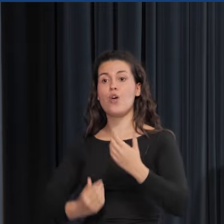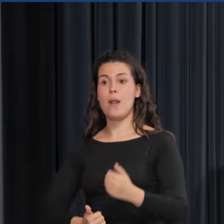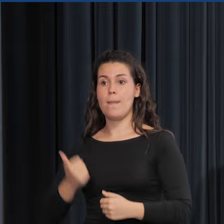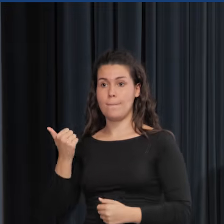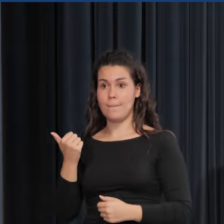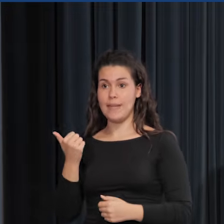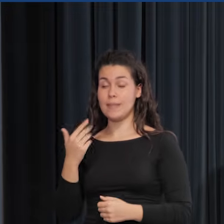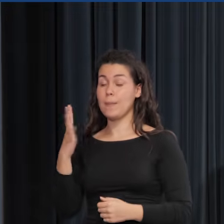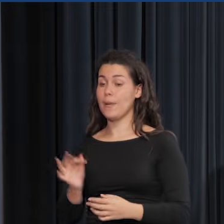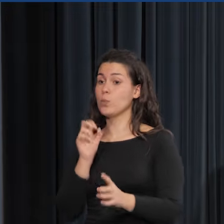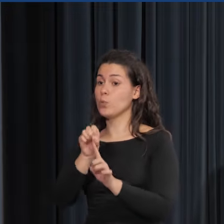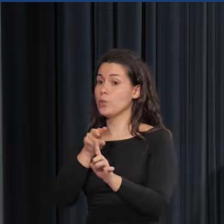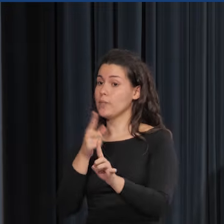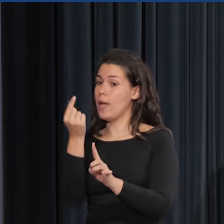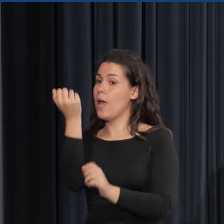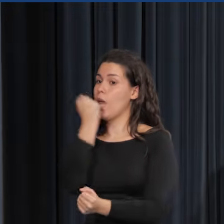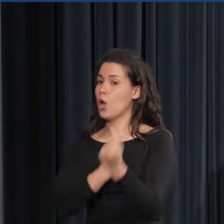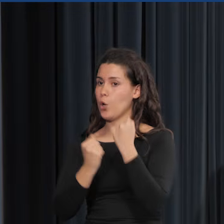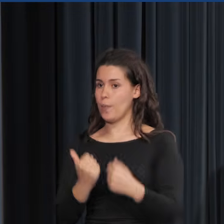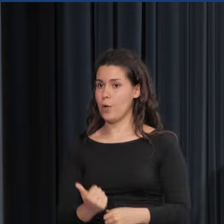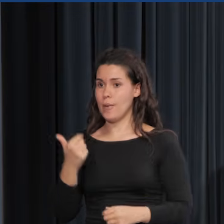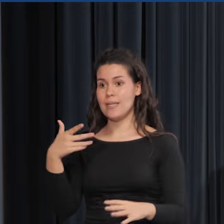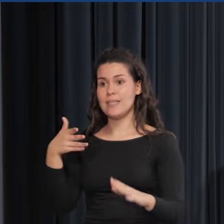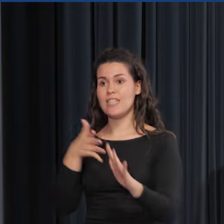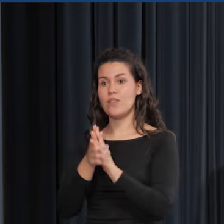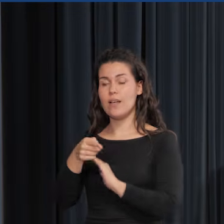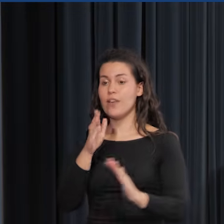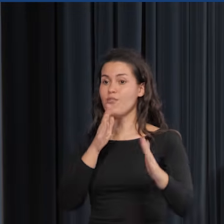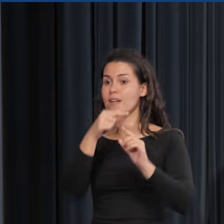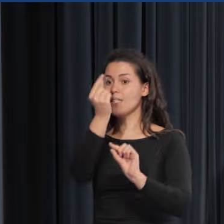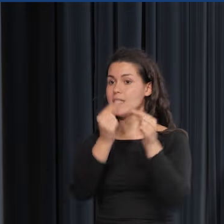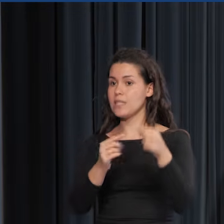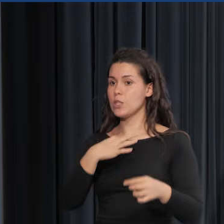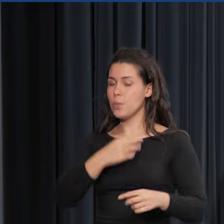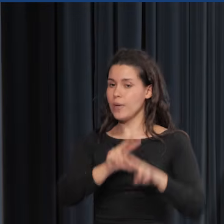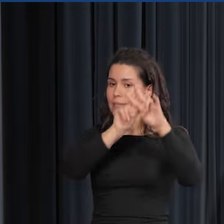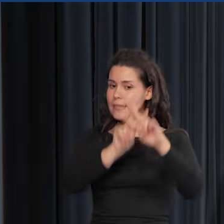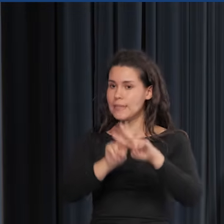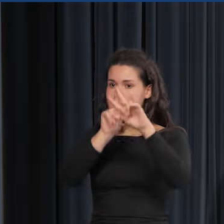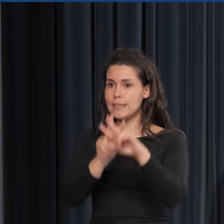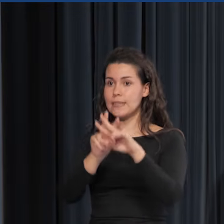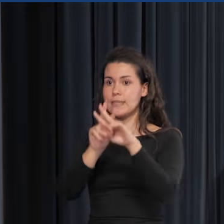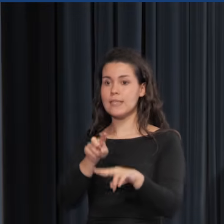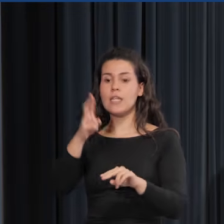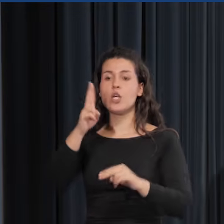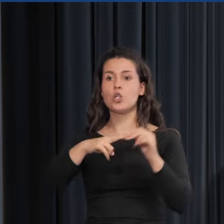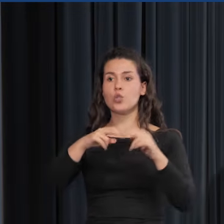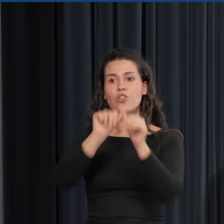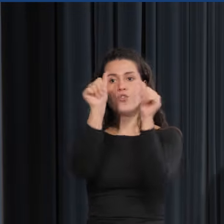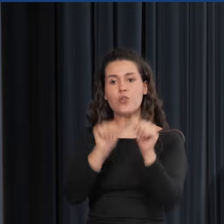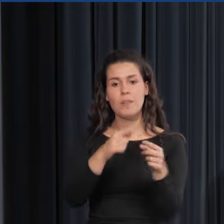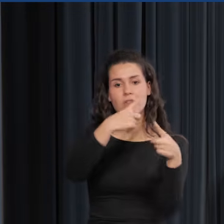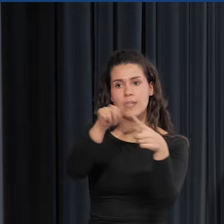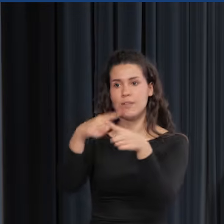vista más económico. ¿Qué quiere decir esto? Bueno, que nosotros en la fase de diseño vamos a poder analizar las diferentes formas de construir, vamos a identificar las